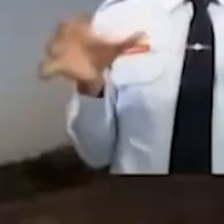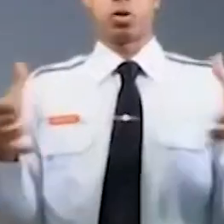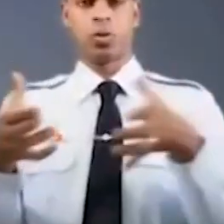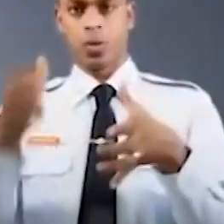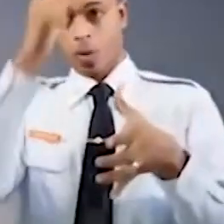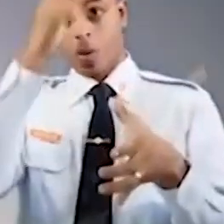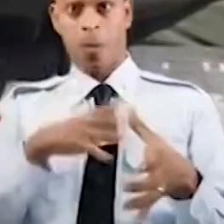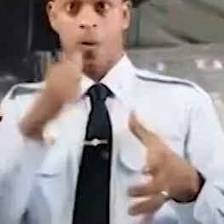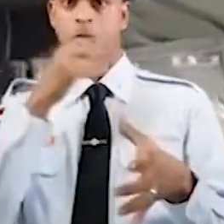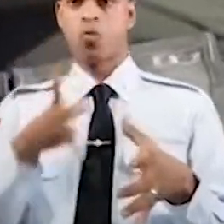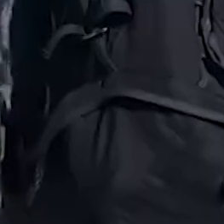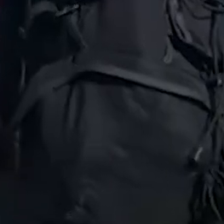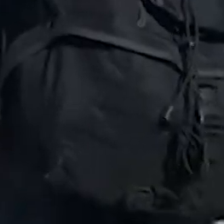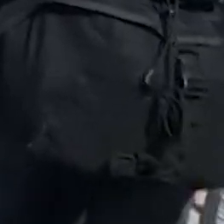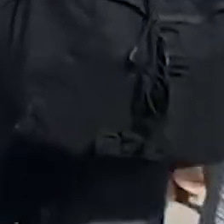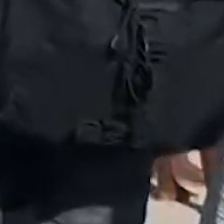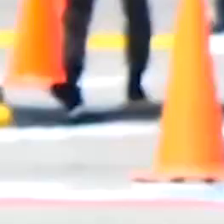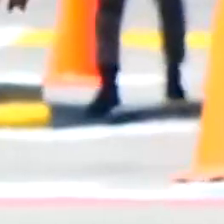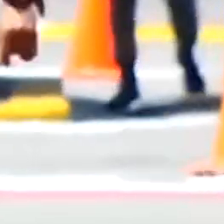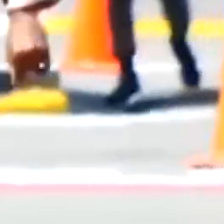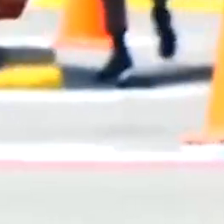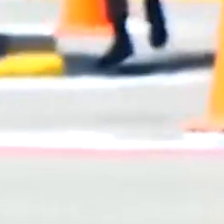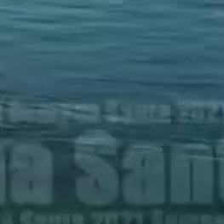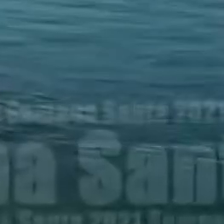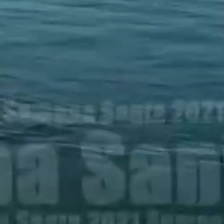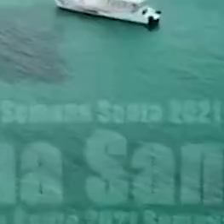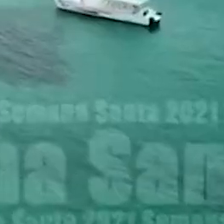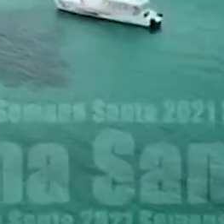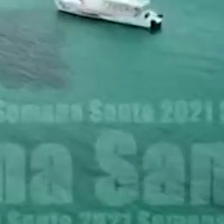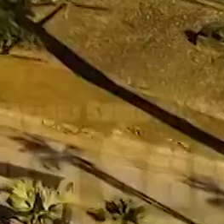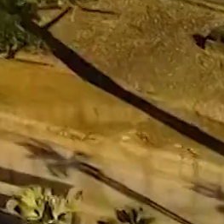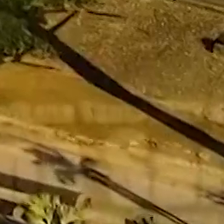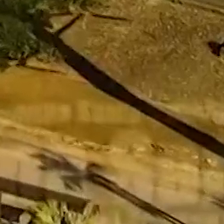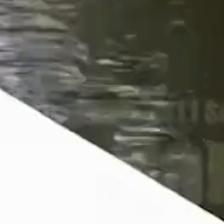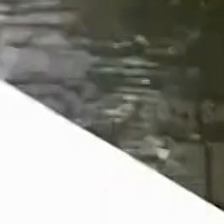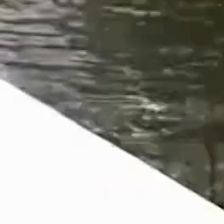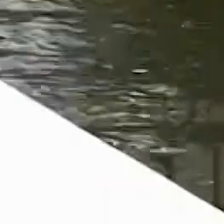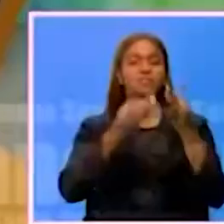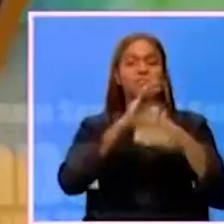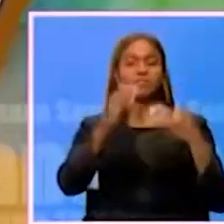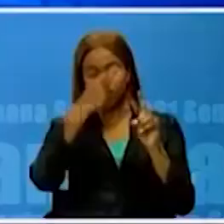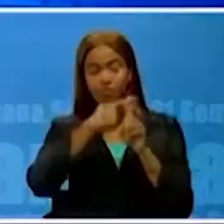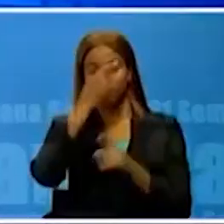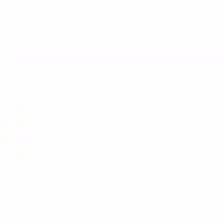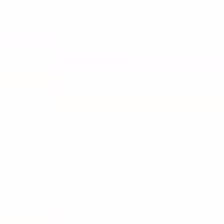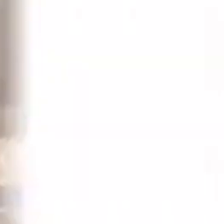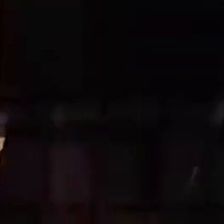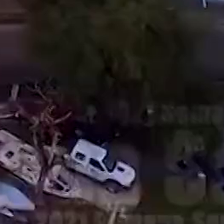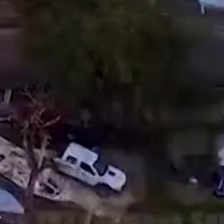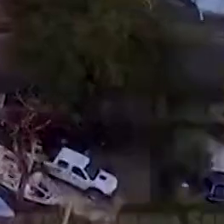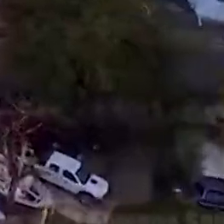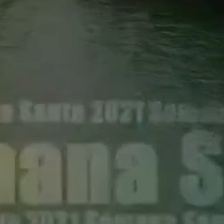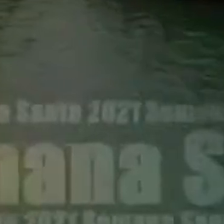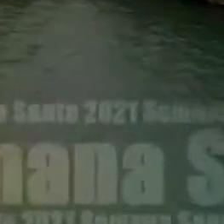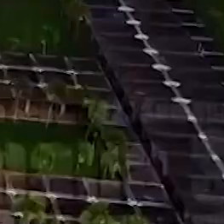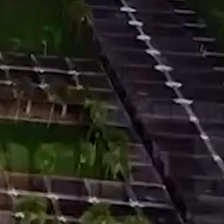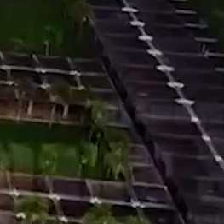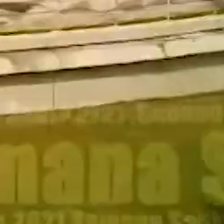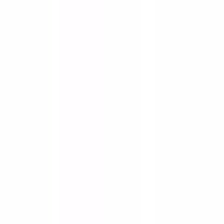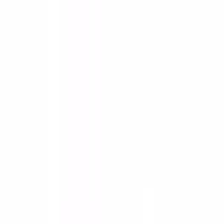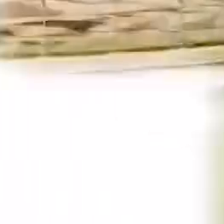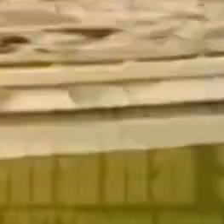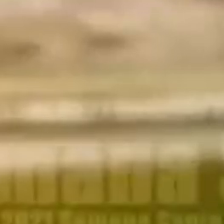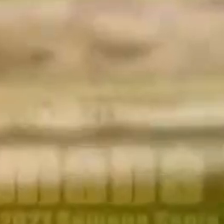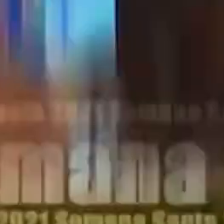RD. Usted podrá estar informado al tanto de todo lo que acontezca minuto a minuto en toda la geografía